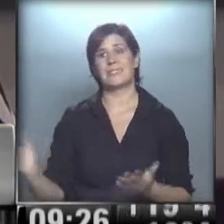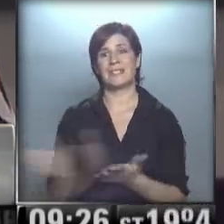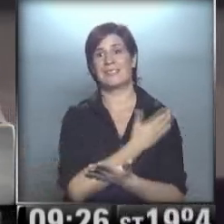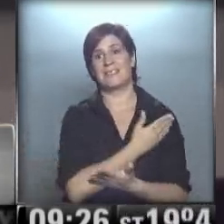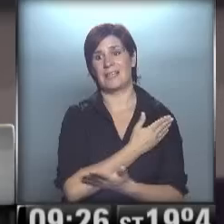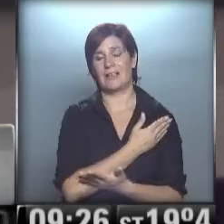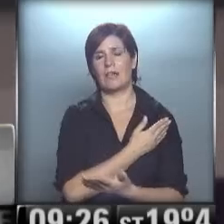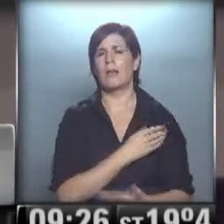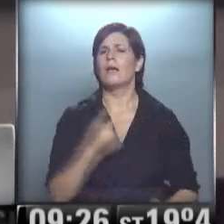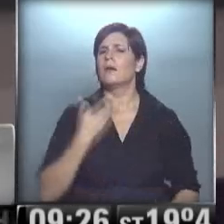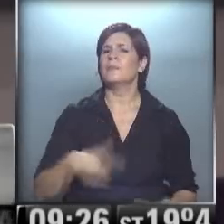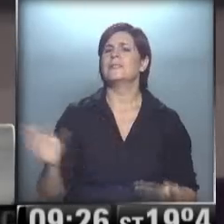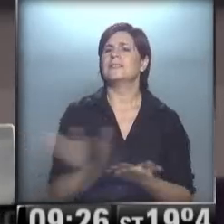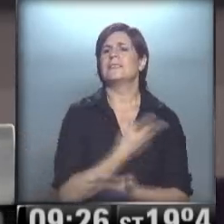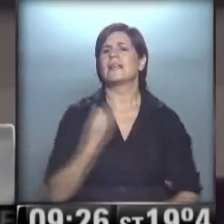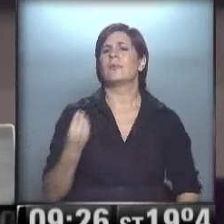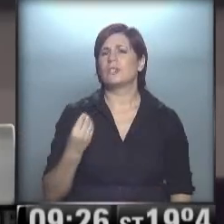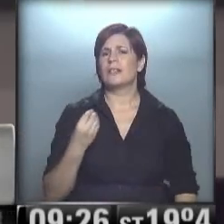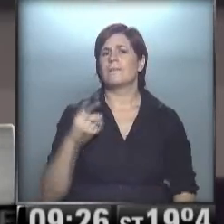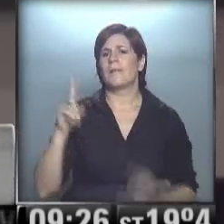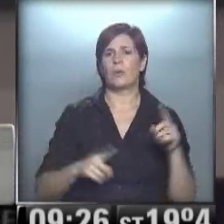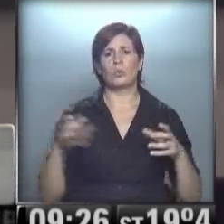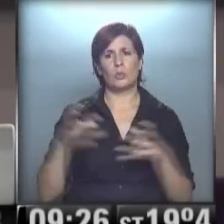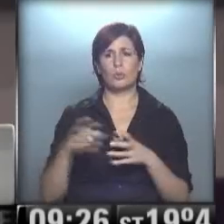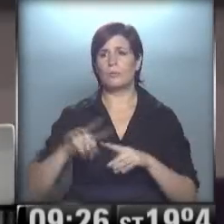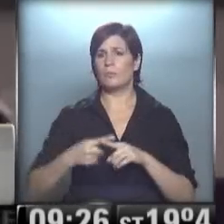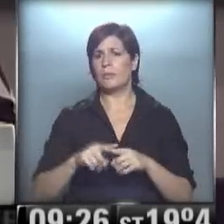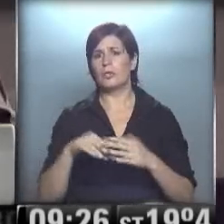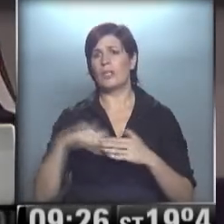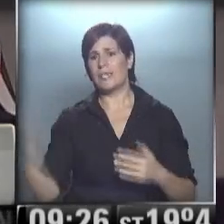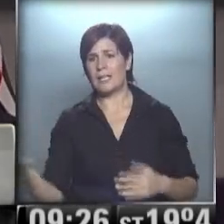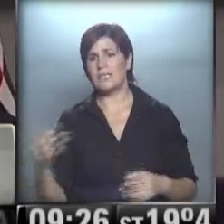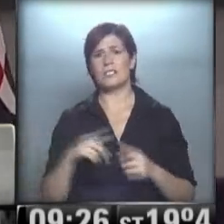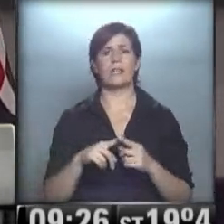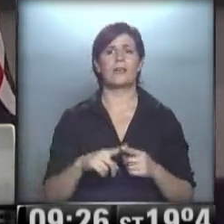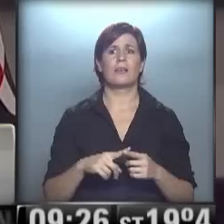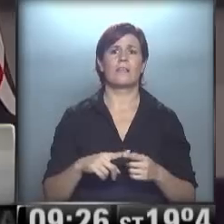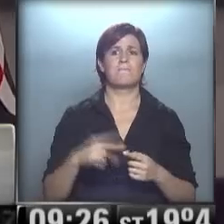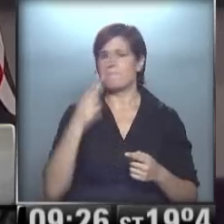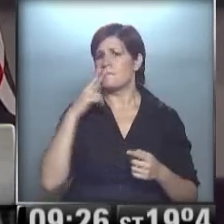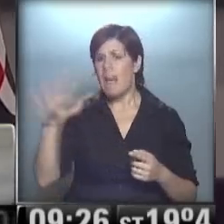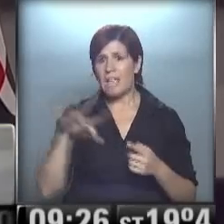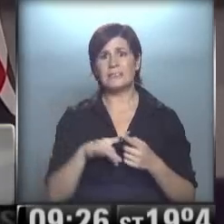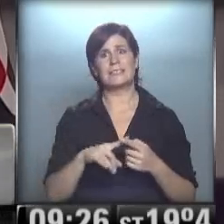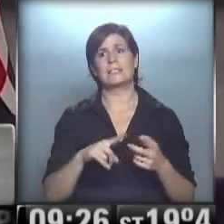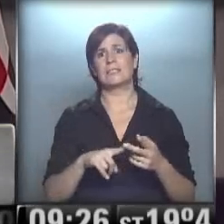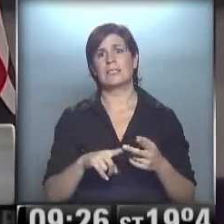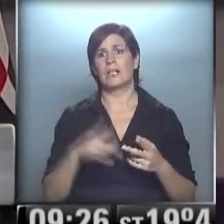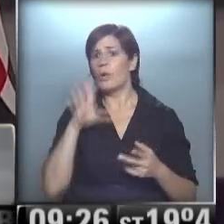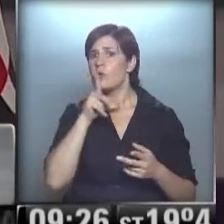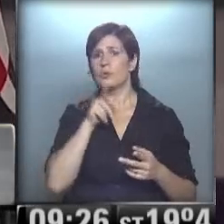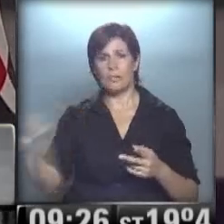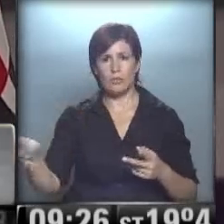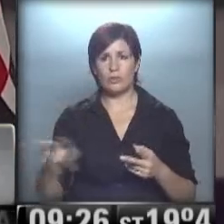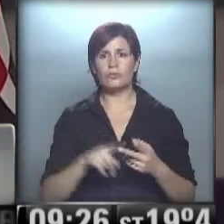medio que grupos extremistas de derecha neonazis antir rusos coparon esa protesta y terminaron con la